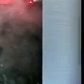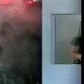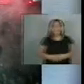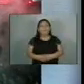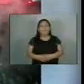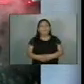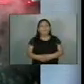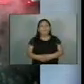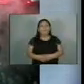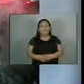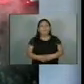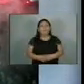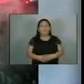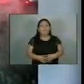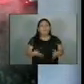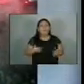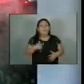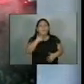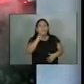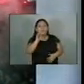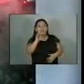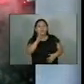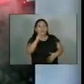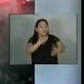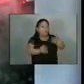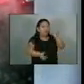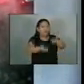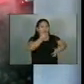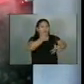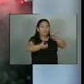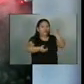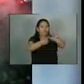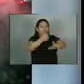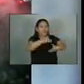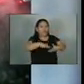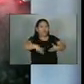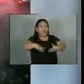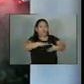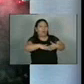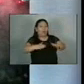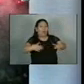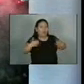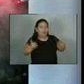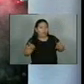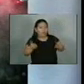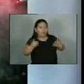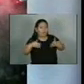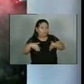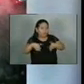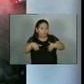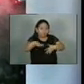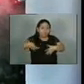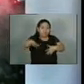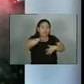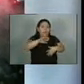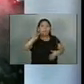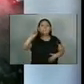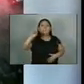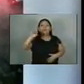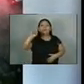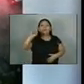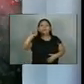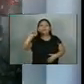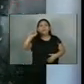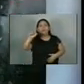Y en más temas, el cuerpo de bomberos sofocó un incendio en una carbonera ubicada sobre la calle hacia la finca Mirasol, Cantón